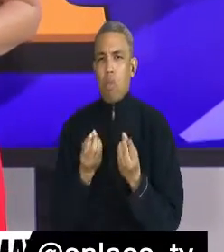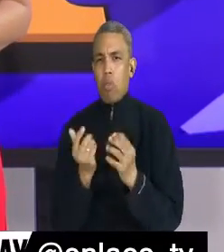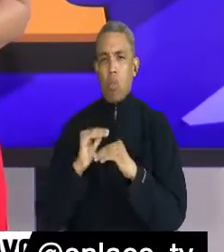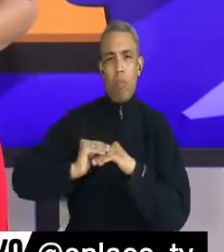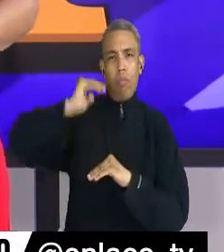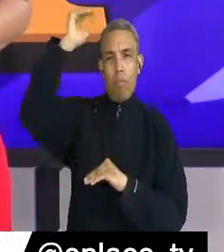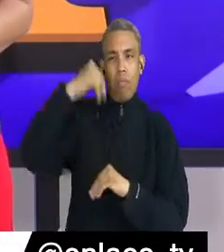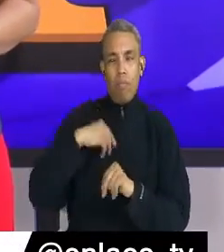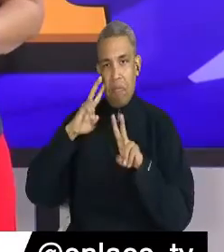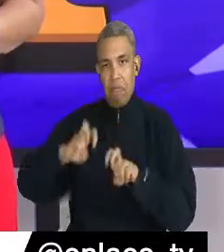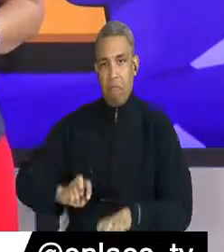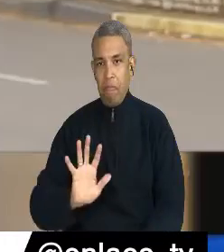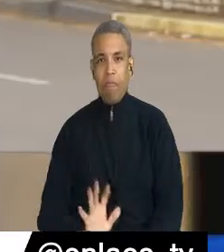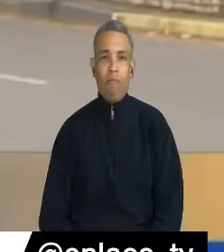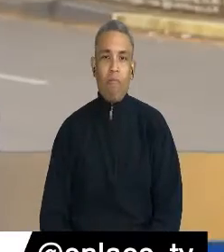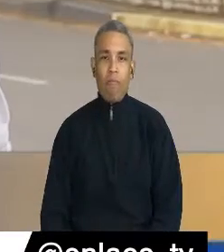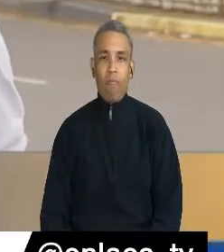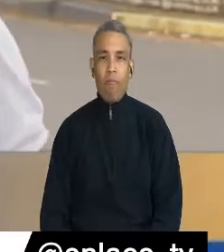noticias bienvenidos